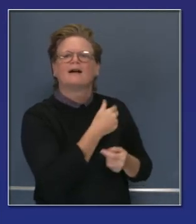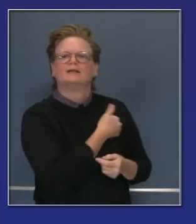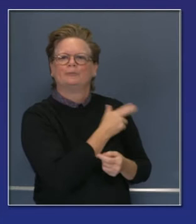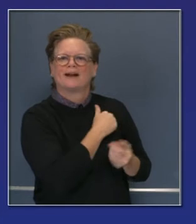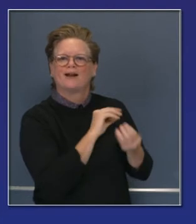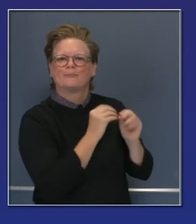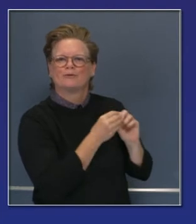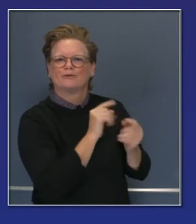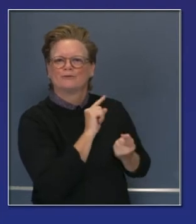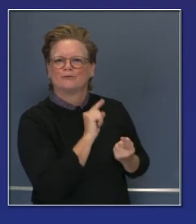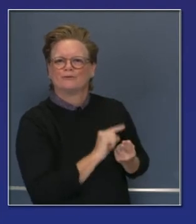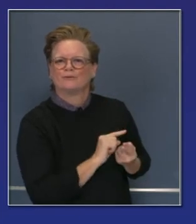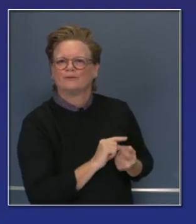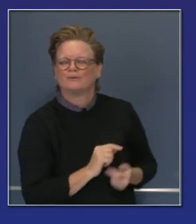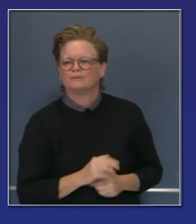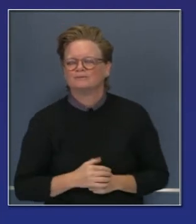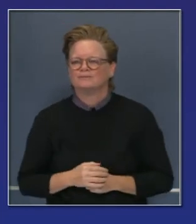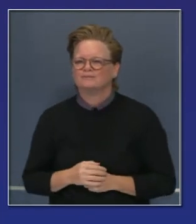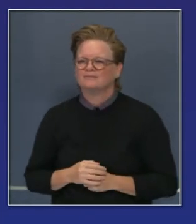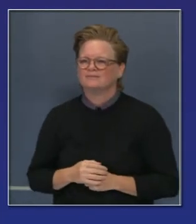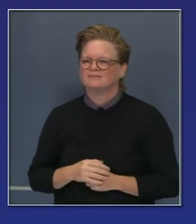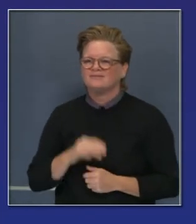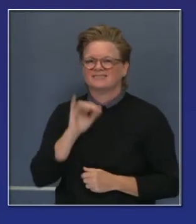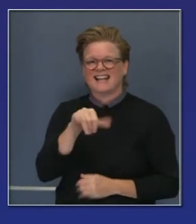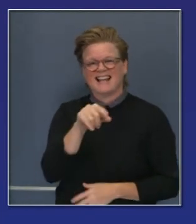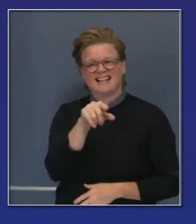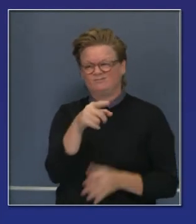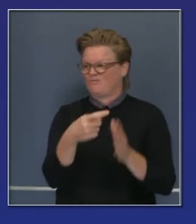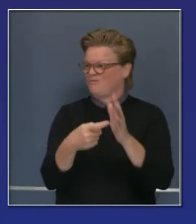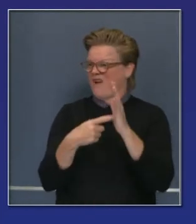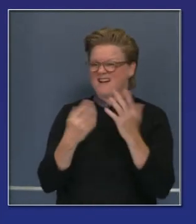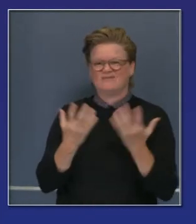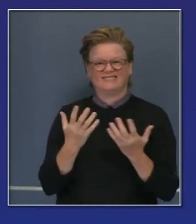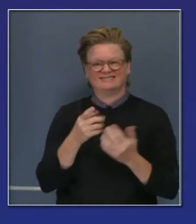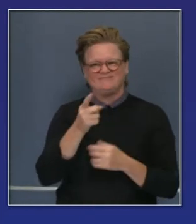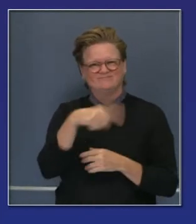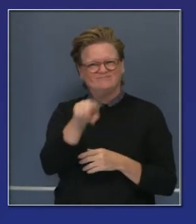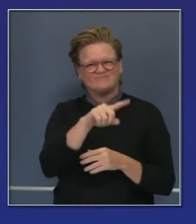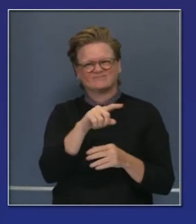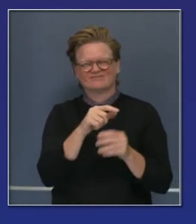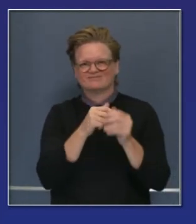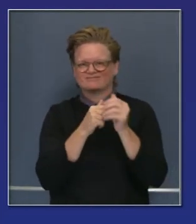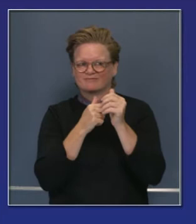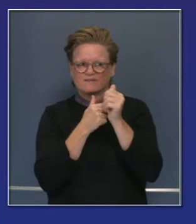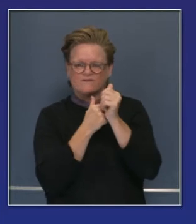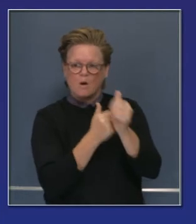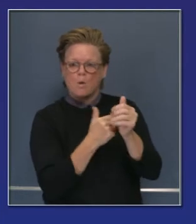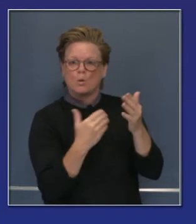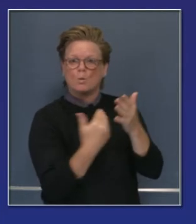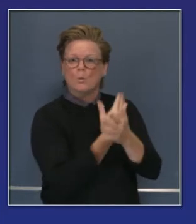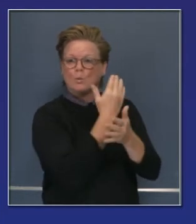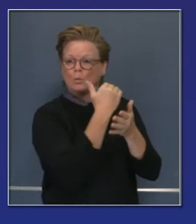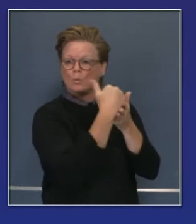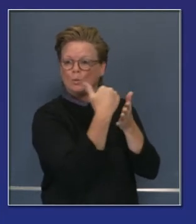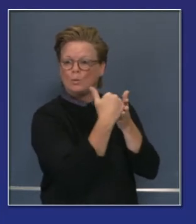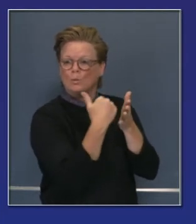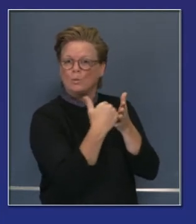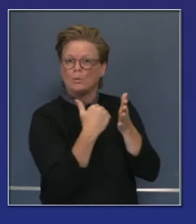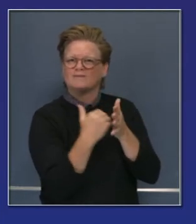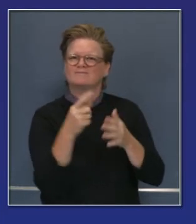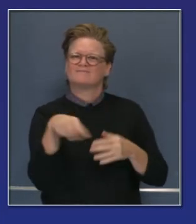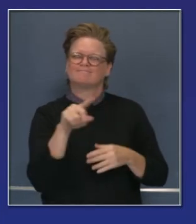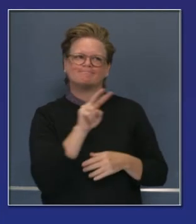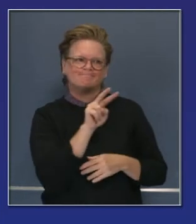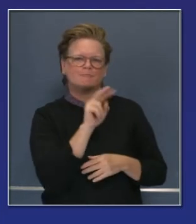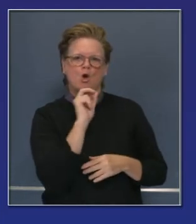requerirá que nosotros en esta nueva infraestructura, que realmente está creada para funcionar a lo ancho